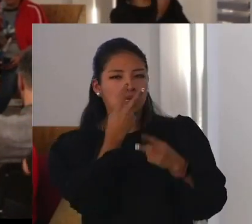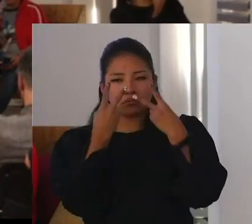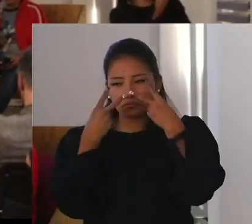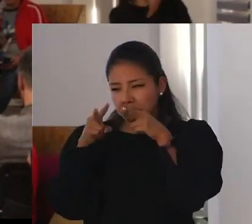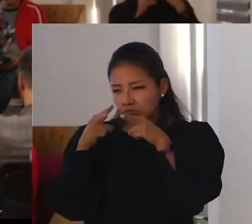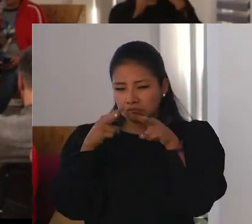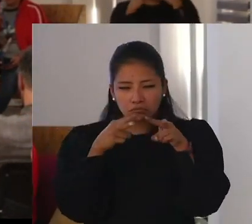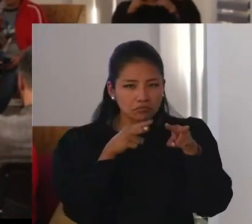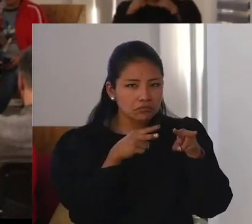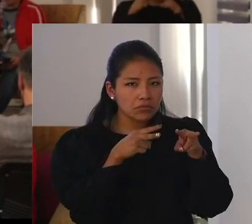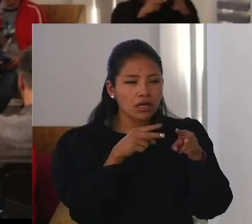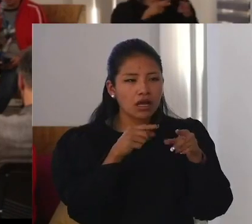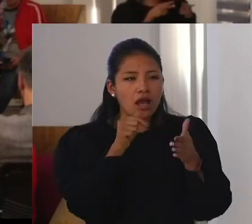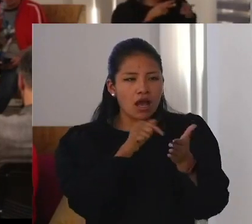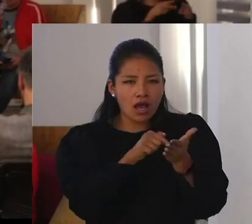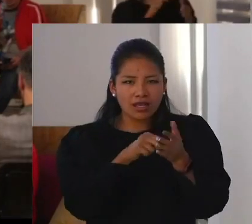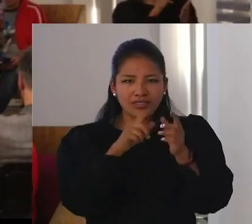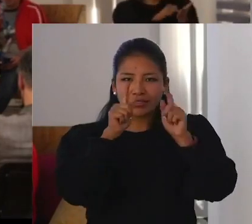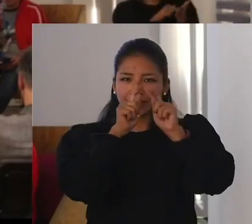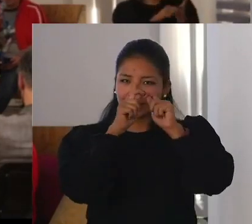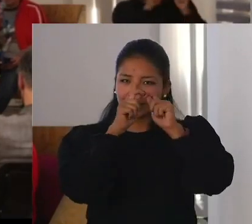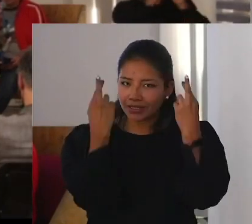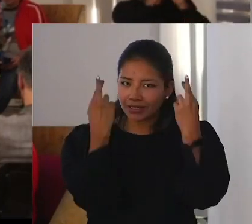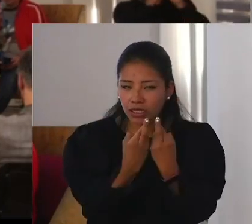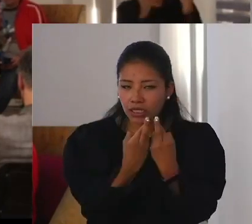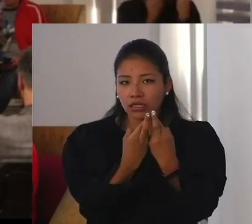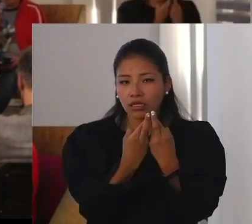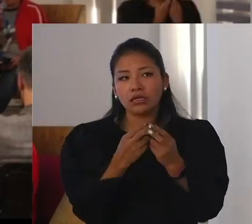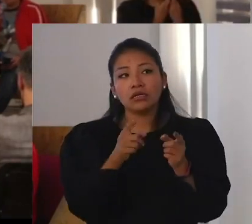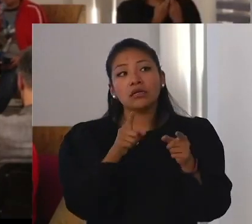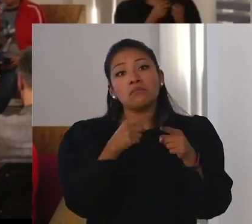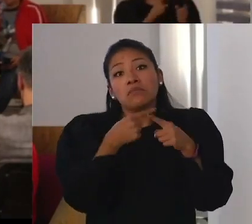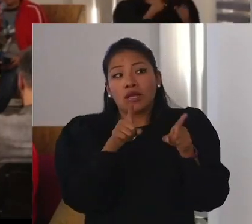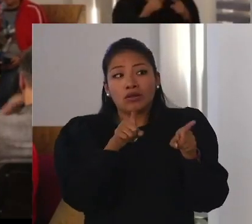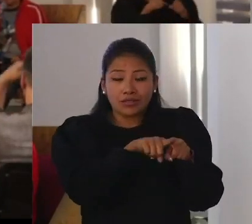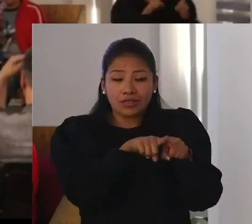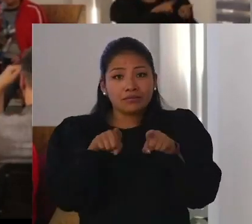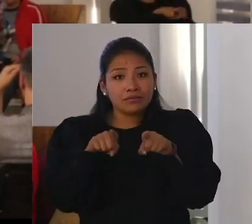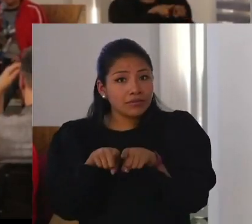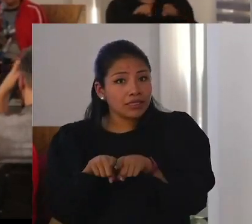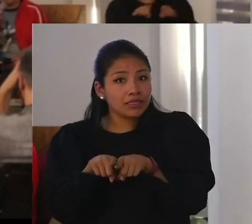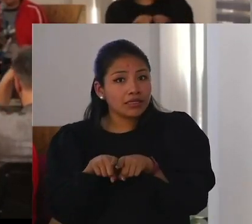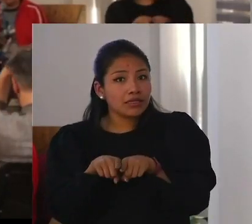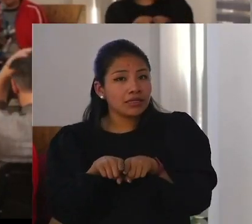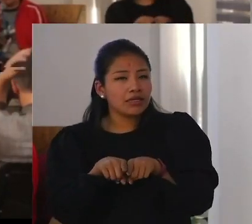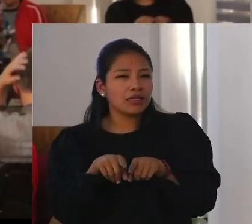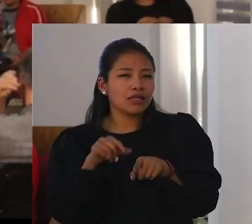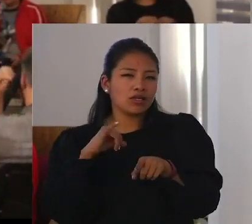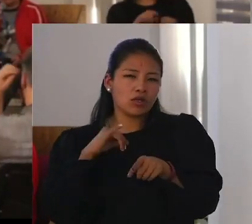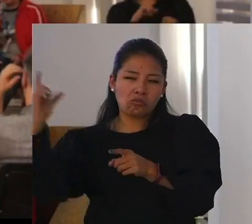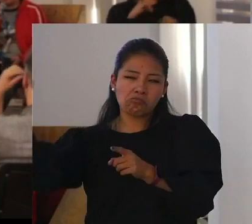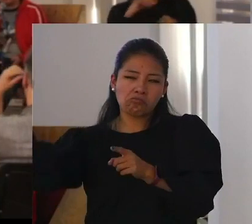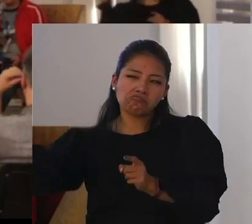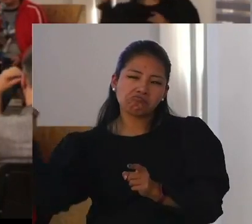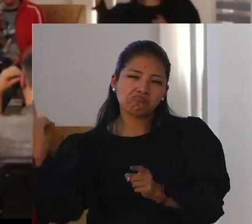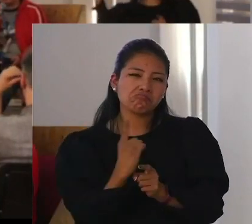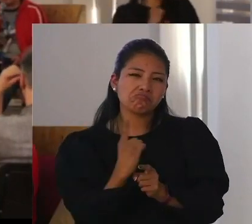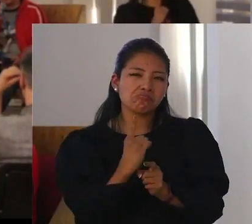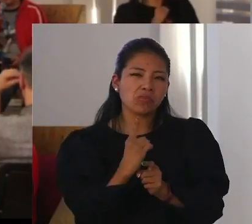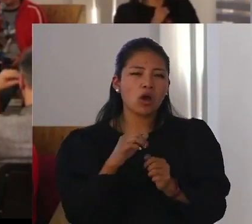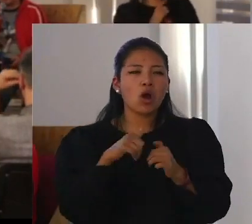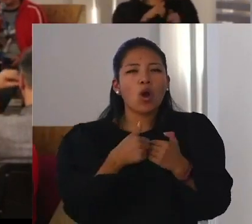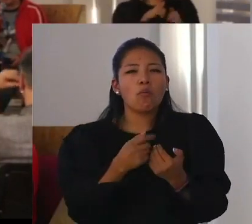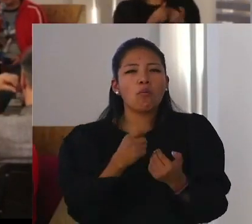a este a este este laboratorio a este taller También vine un poco como un paciente